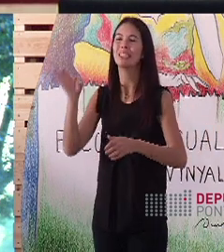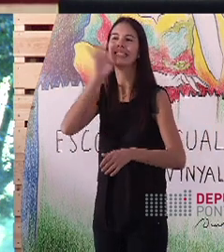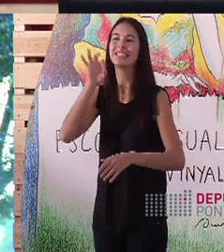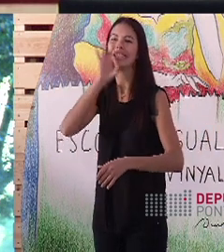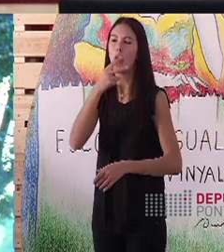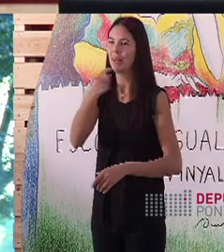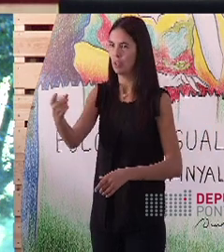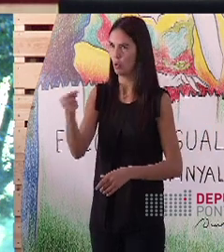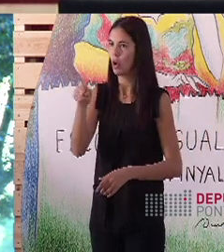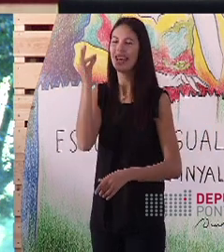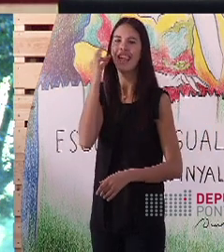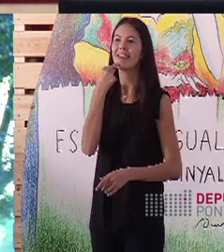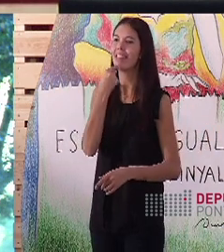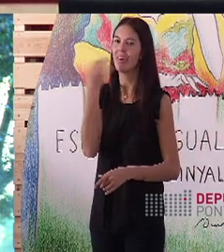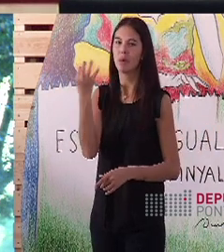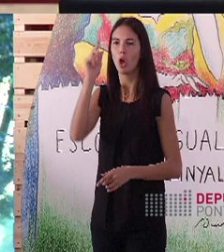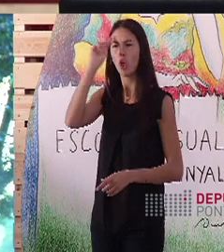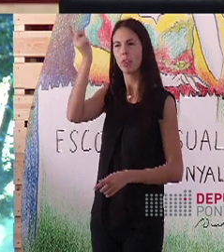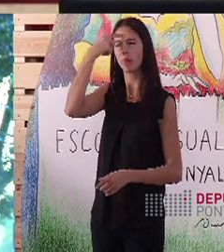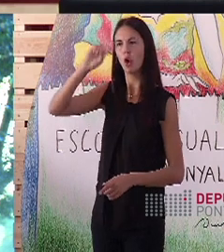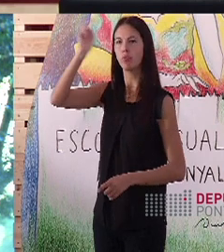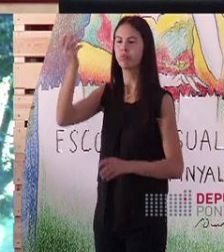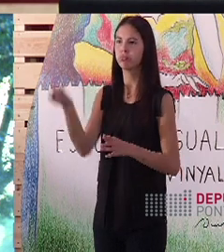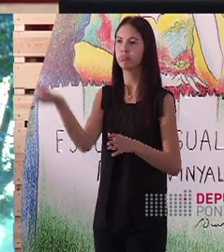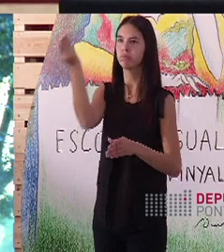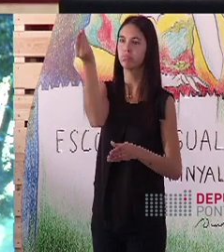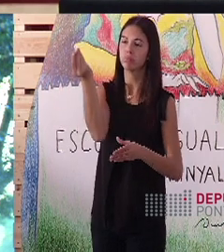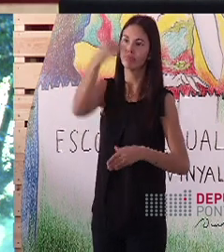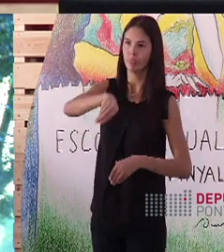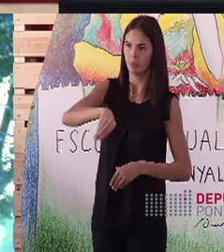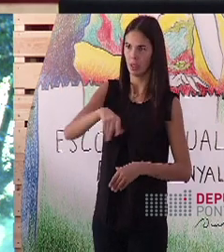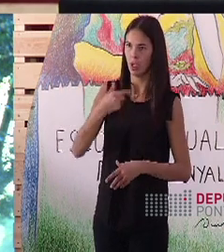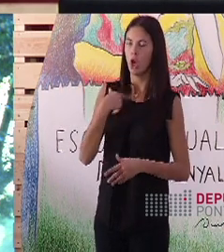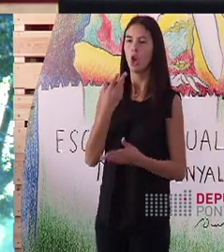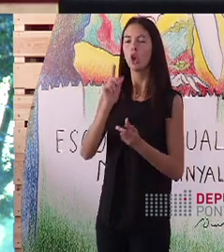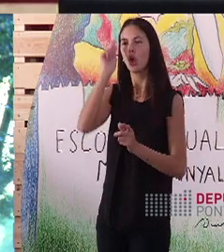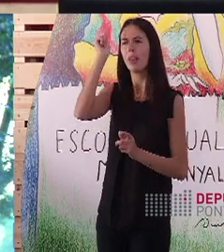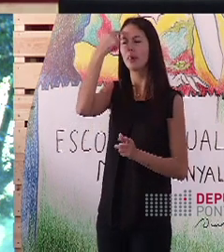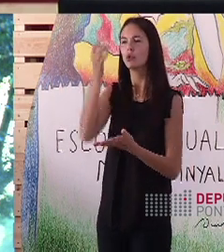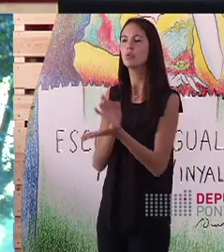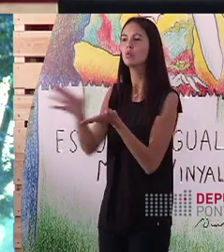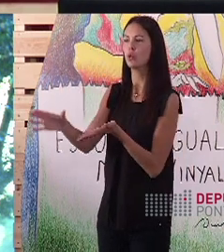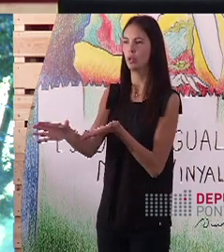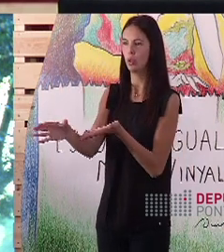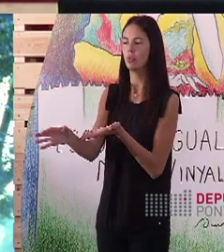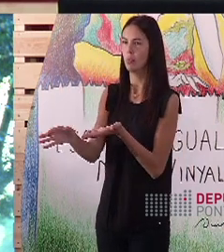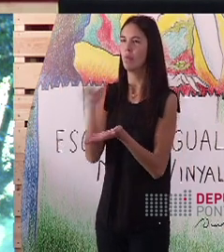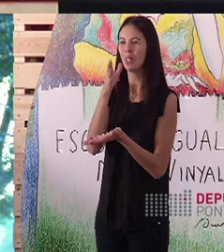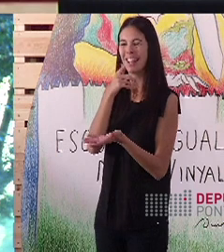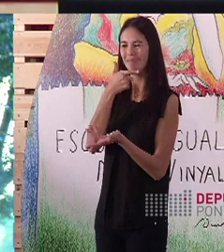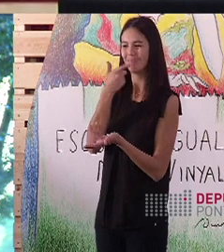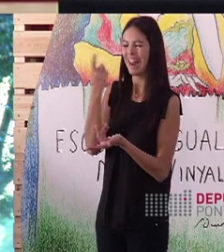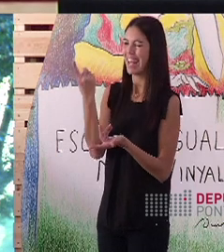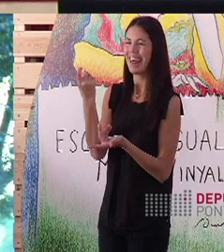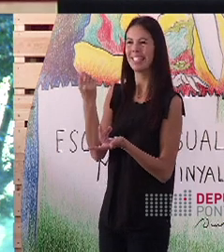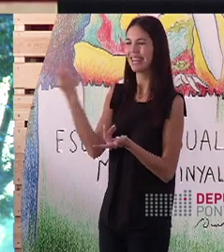ella dice que tenemos que incorporar otro concepto, que es el concepto de expulsión. El capitalismo neoliberal necesita expulsar a